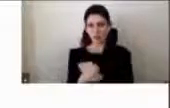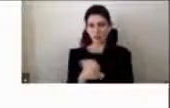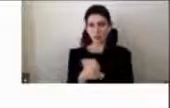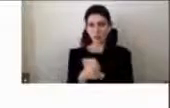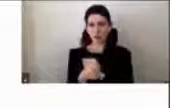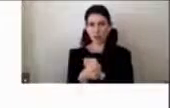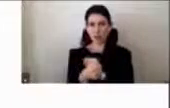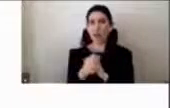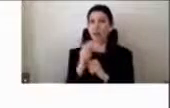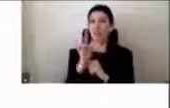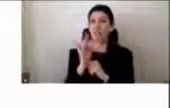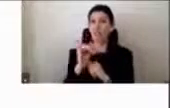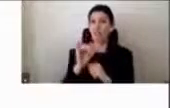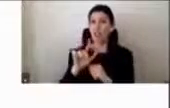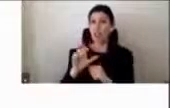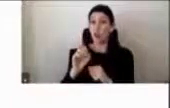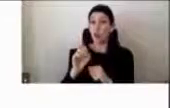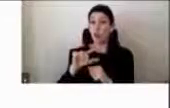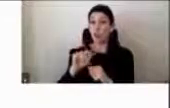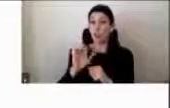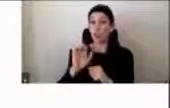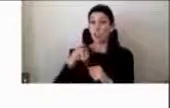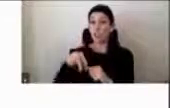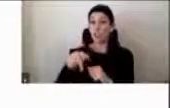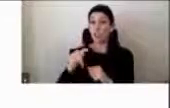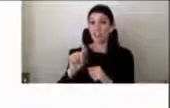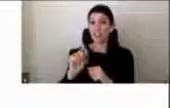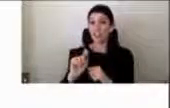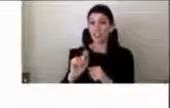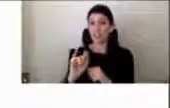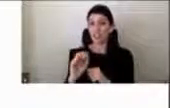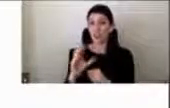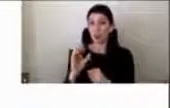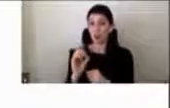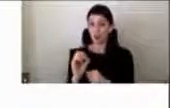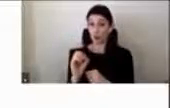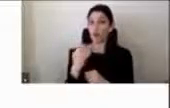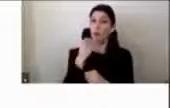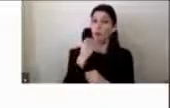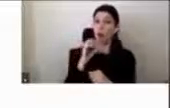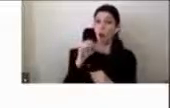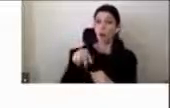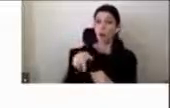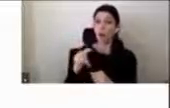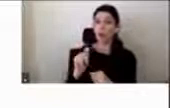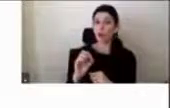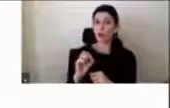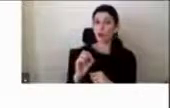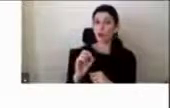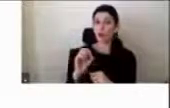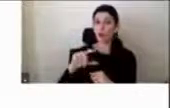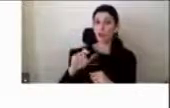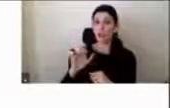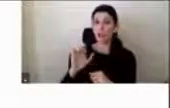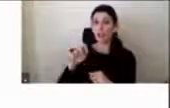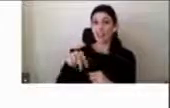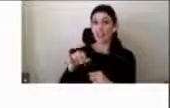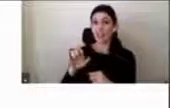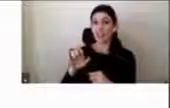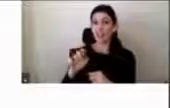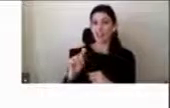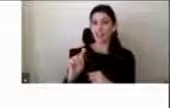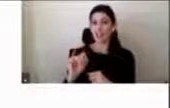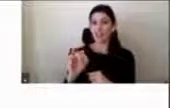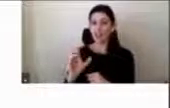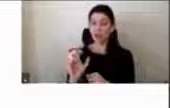nivel filogenético como a nivel ontogenético. Es decir, cada uno de nosotros tiene un sistema nervioso, un cerebro, actualmente en este